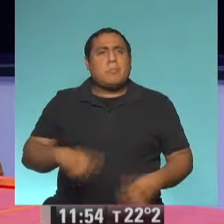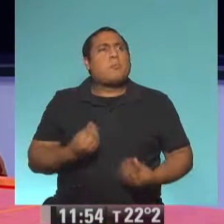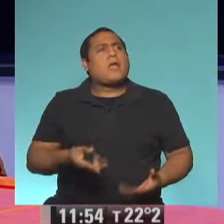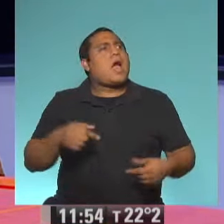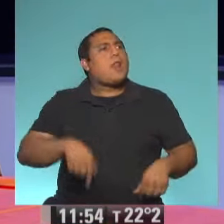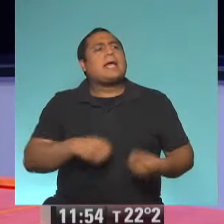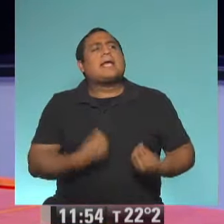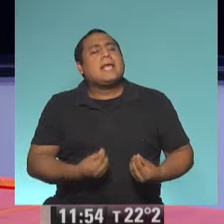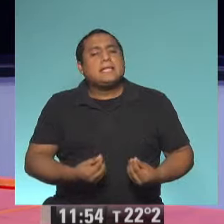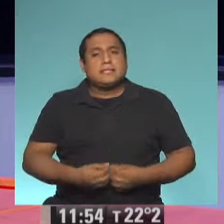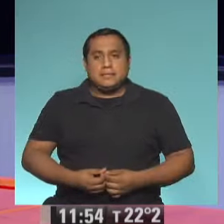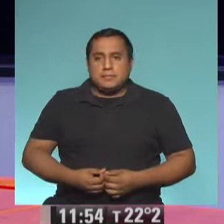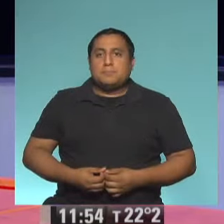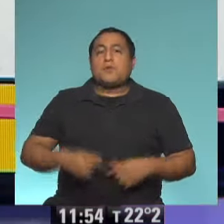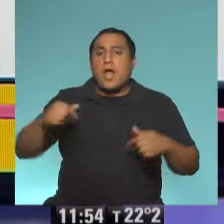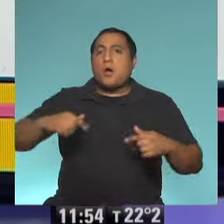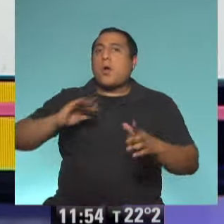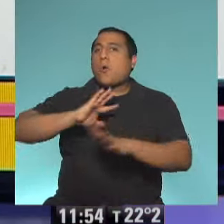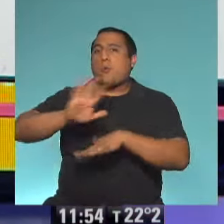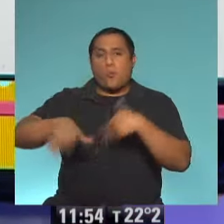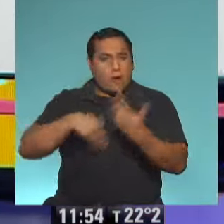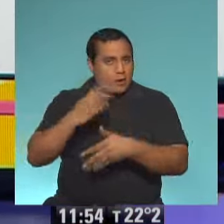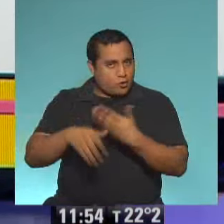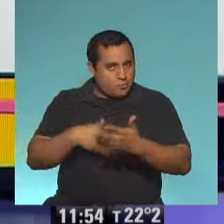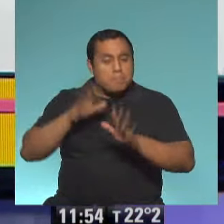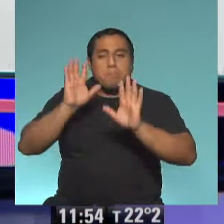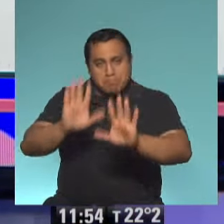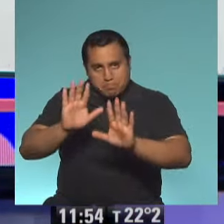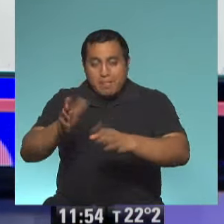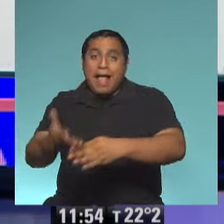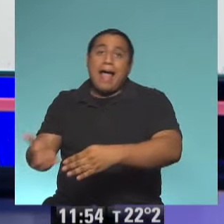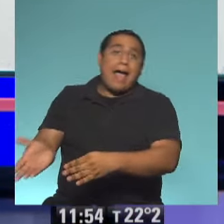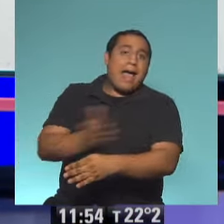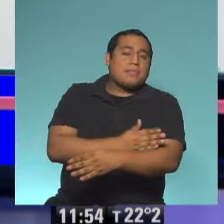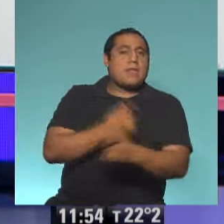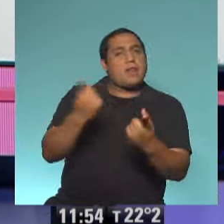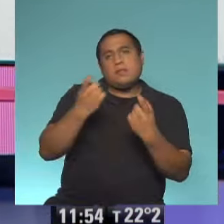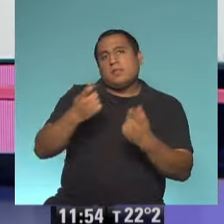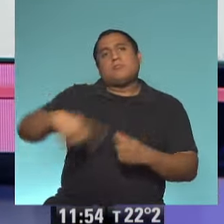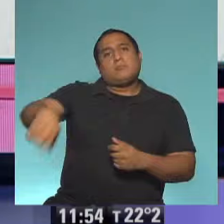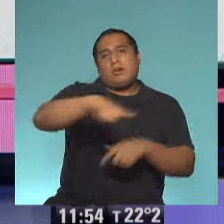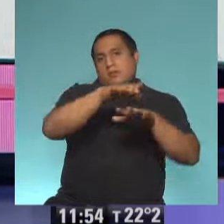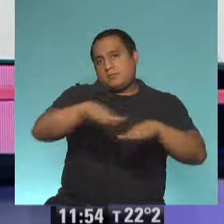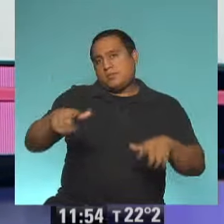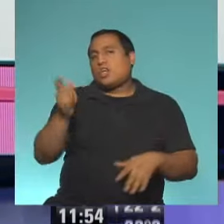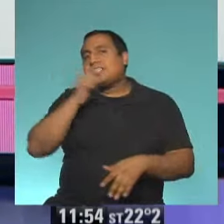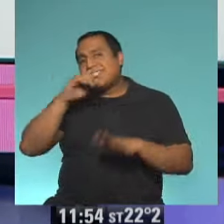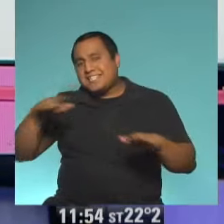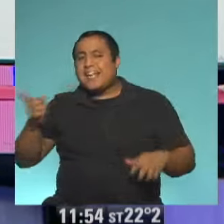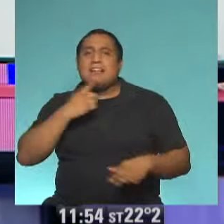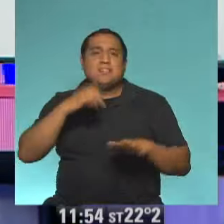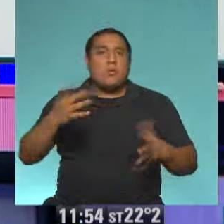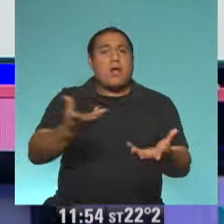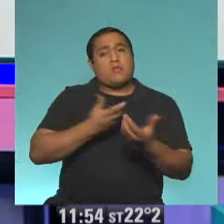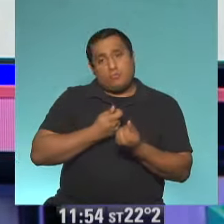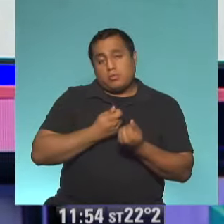ver ahora, señor Julián? Bueno, vamos a jugar un juego, pero antes yo voy a necesitar la ayuda de todos los chicos y las chicas que están hoy en el